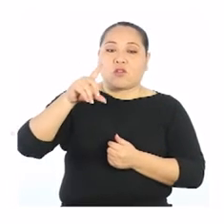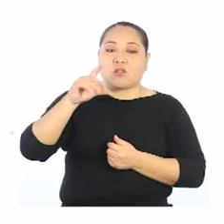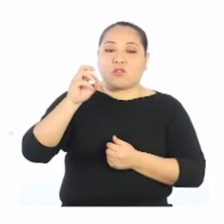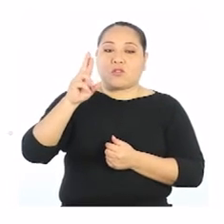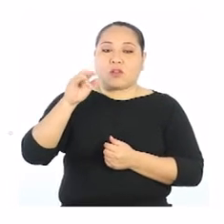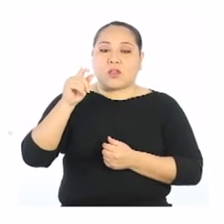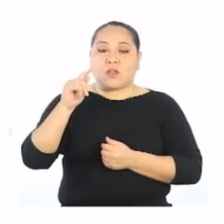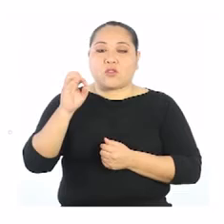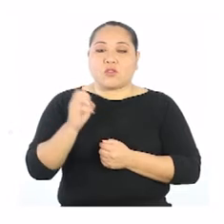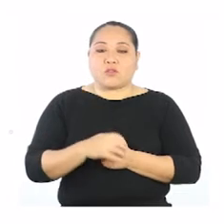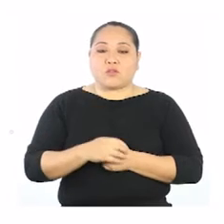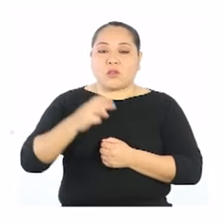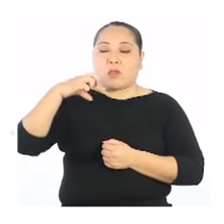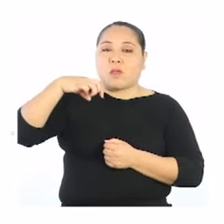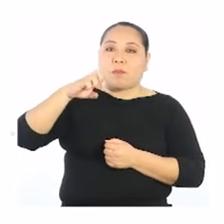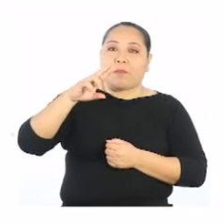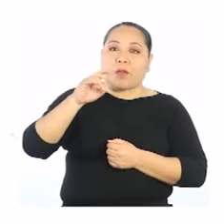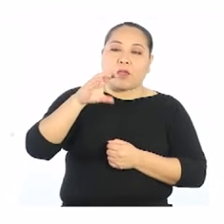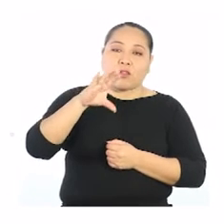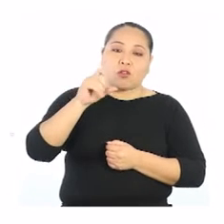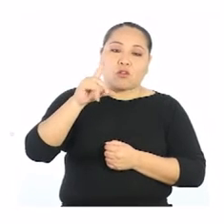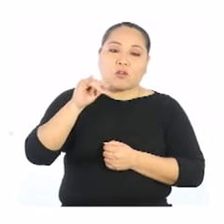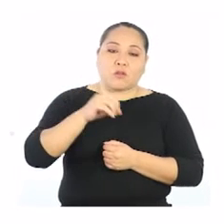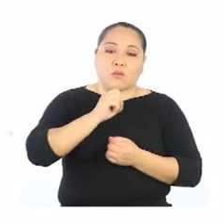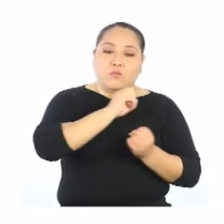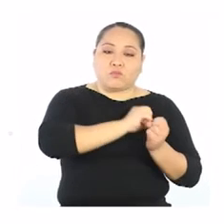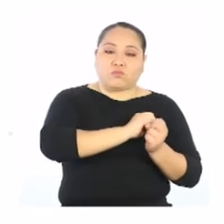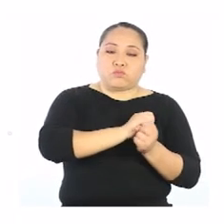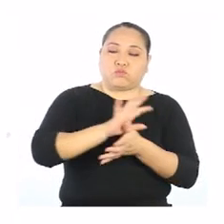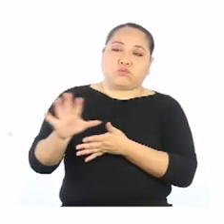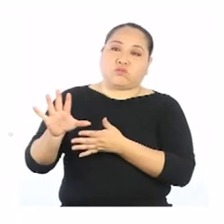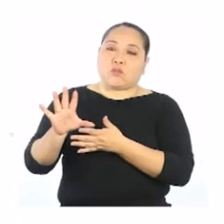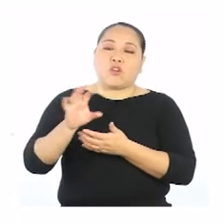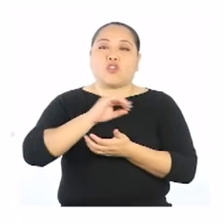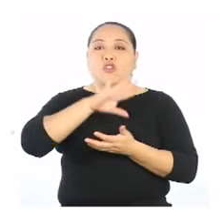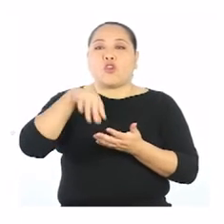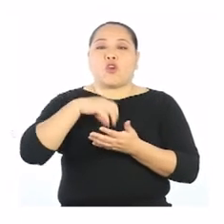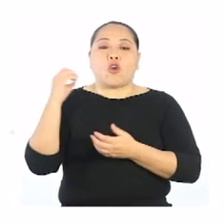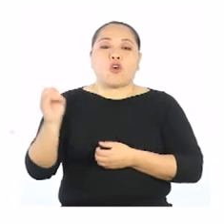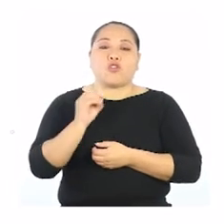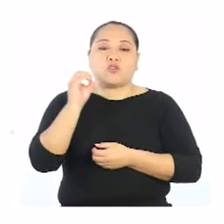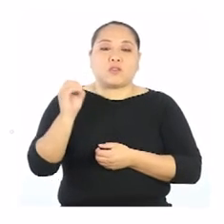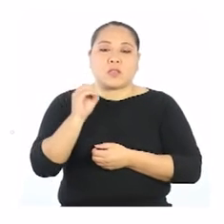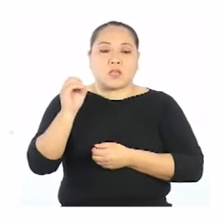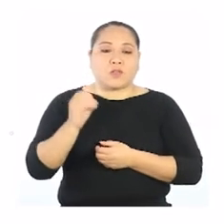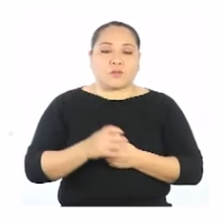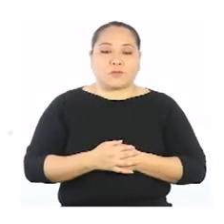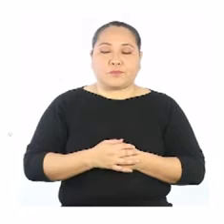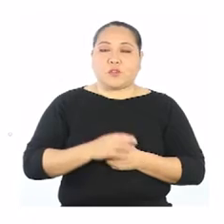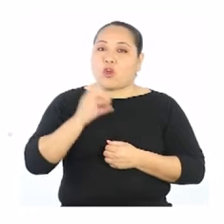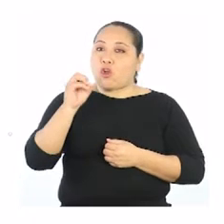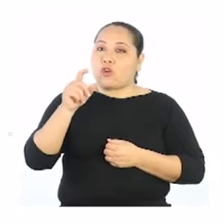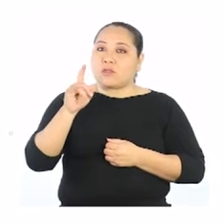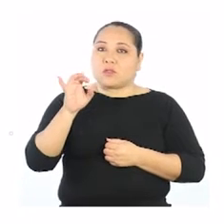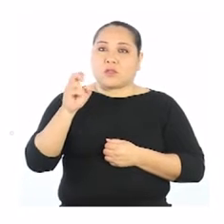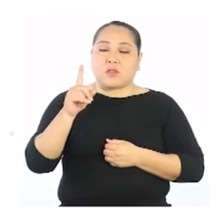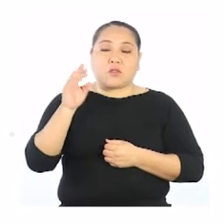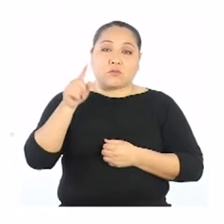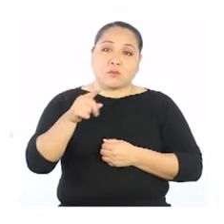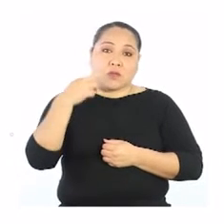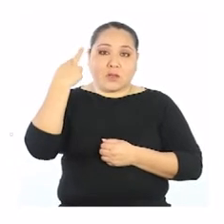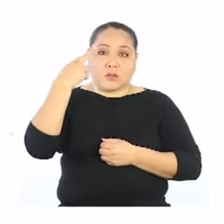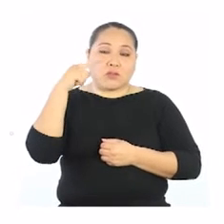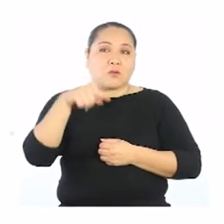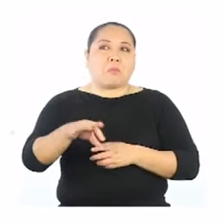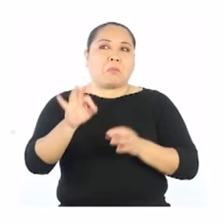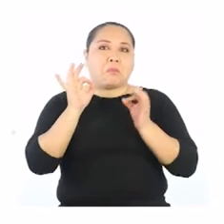los cloratos y percloratos traspasan todo su oxígeno en forma de oxígeno molecular. Por